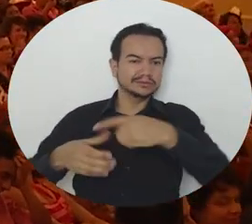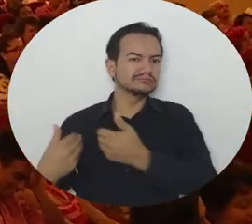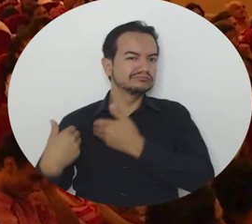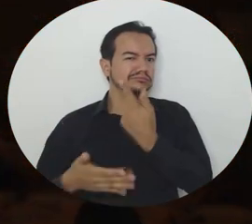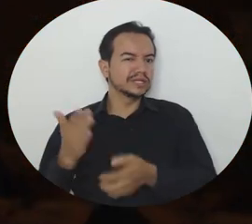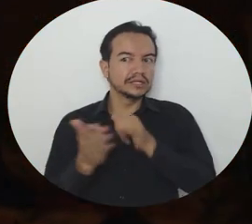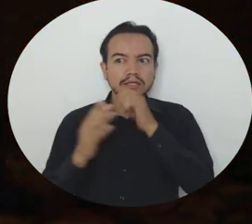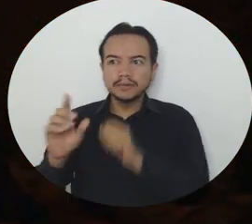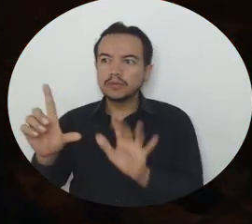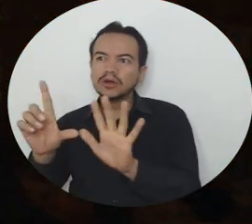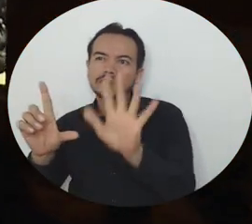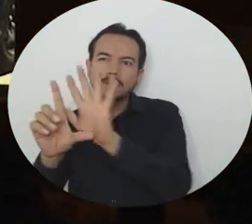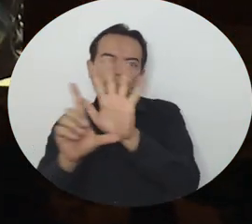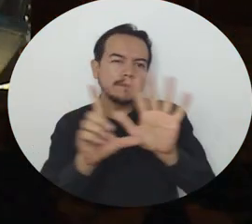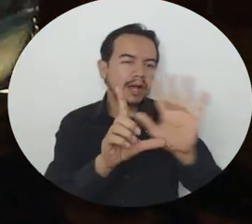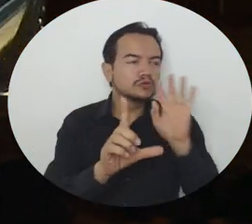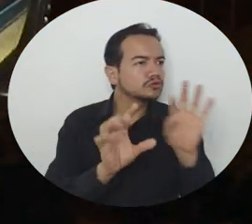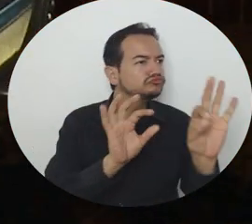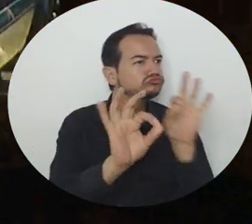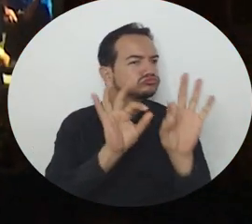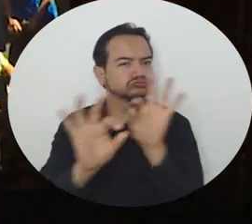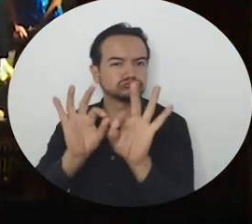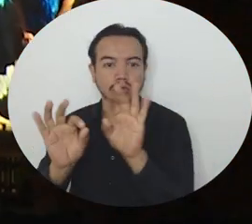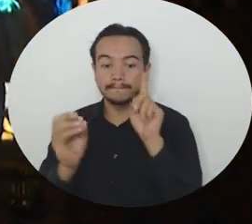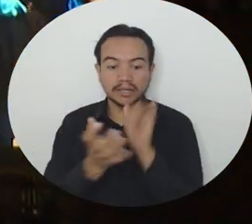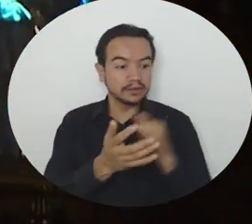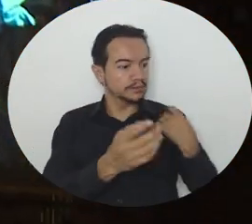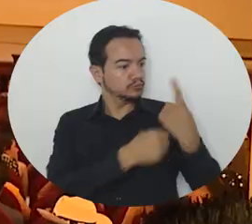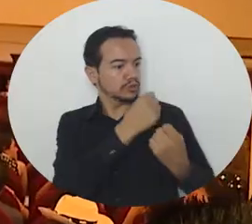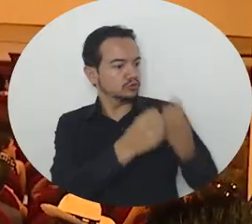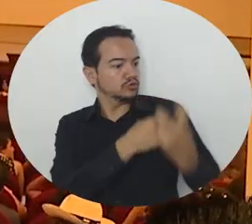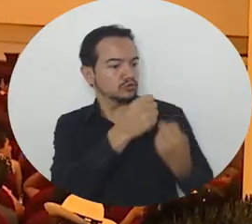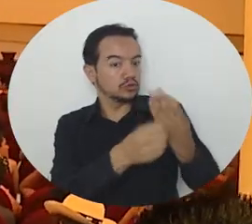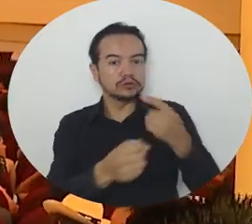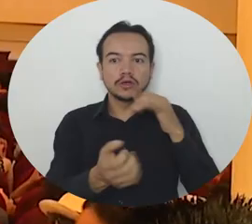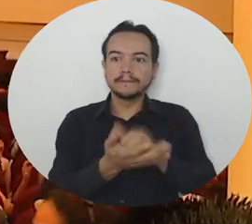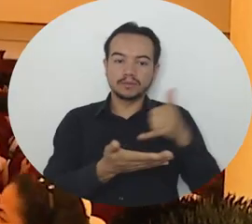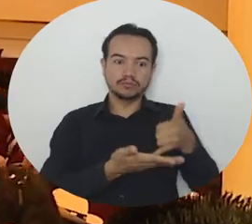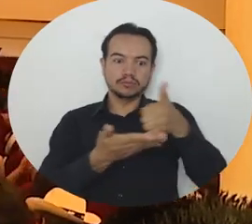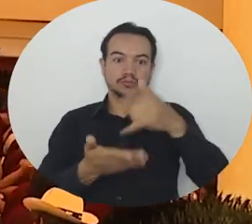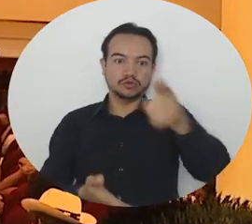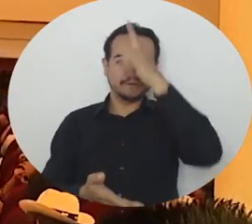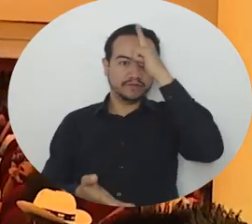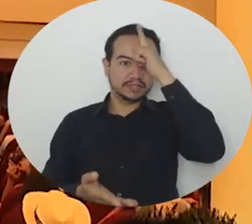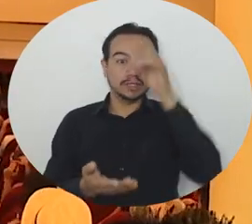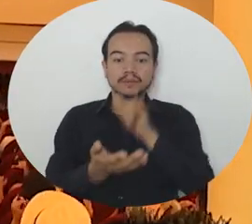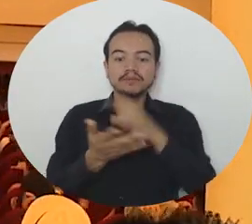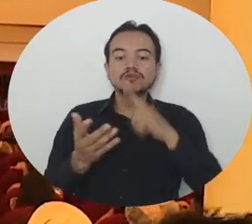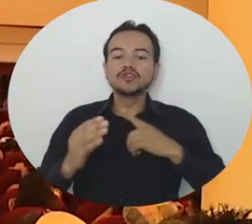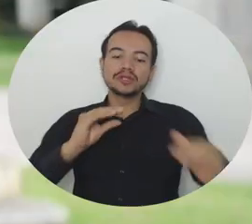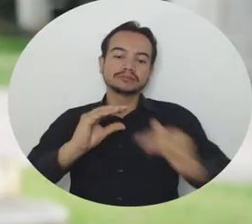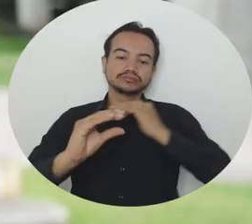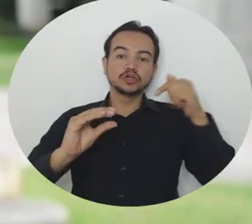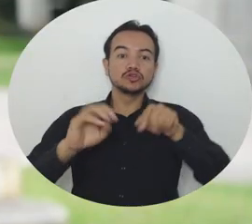las películas de la selección oficial que año tras año se proyectan en el FITSI, postuladas a través de la plataforma Fest Home.